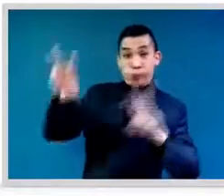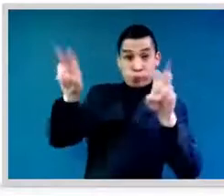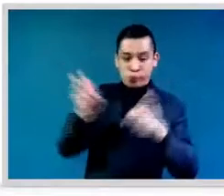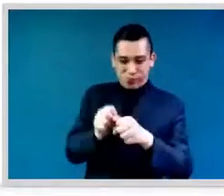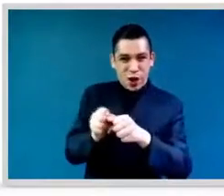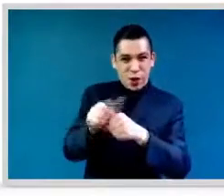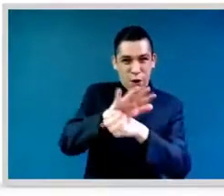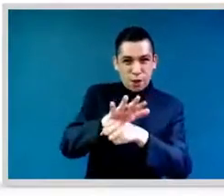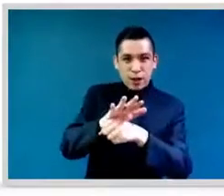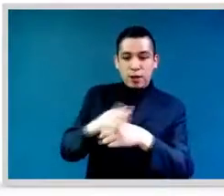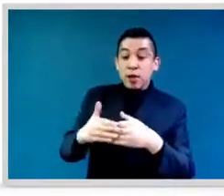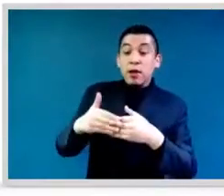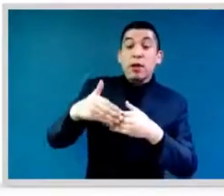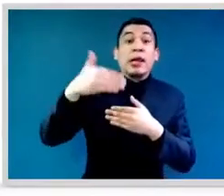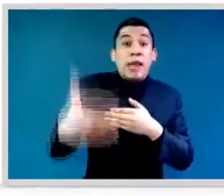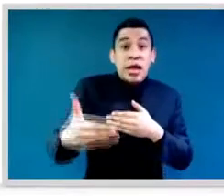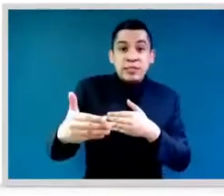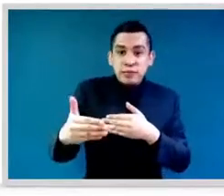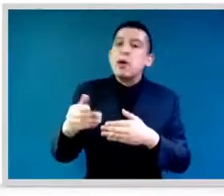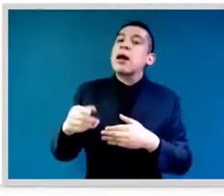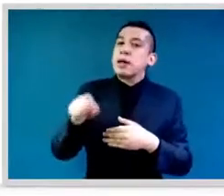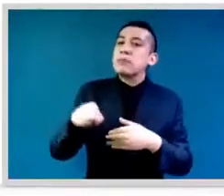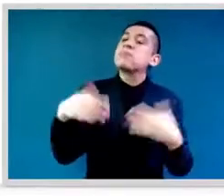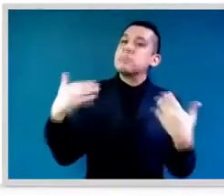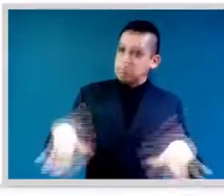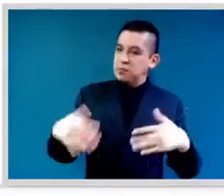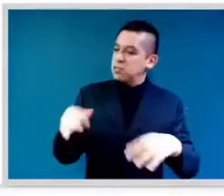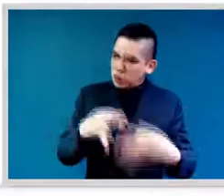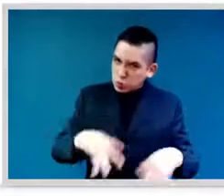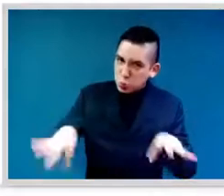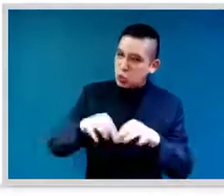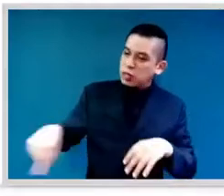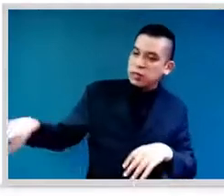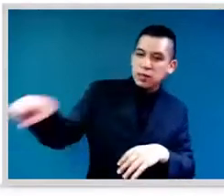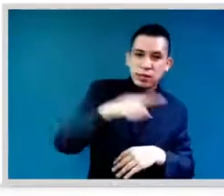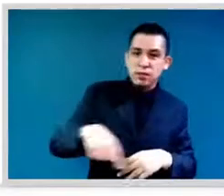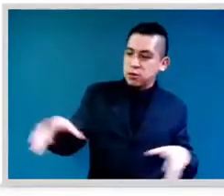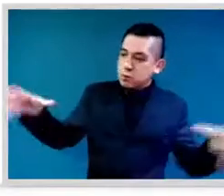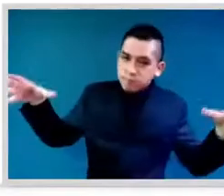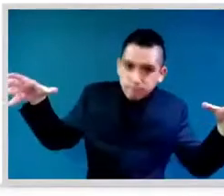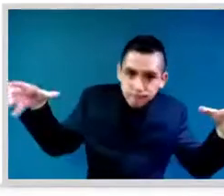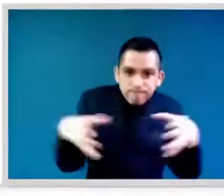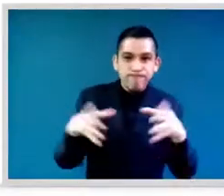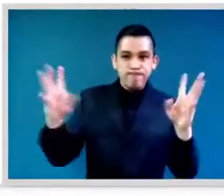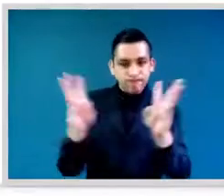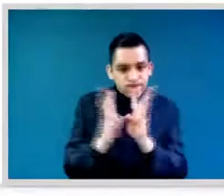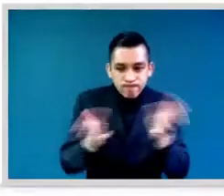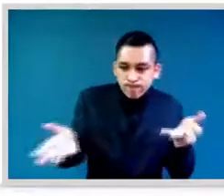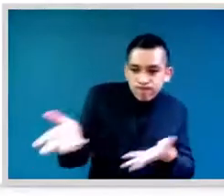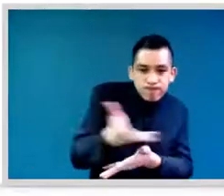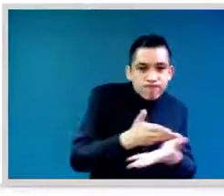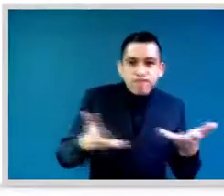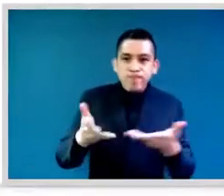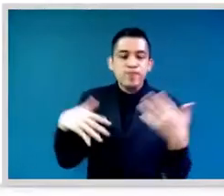lugar a dudas, a que esa carga honoraria que tenemos en el quehacer